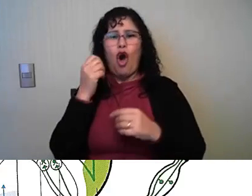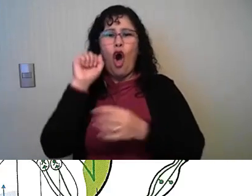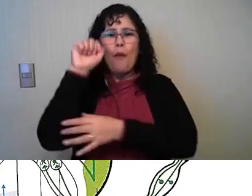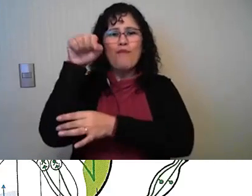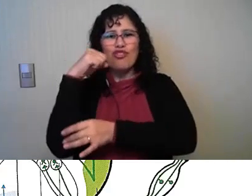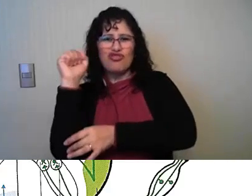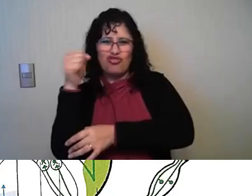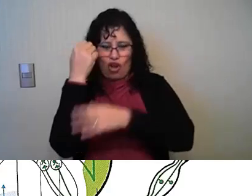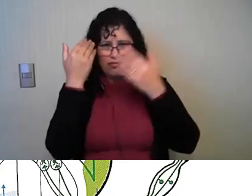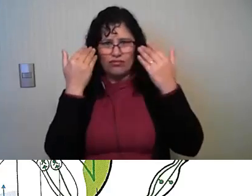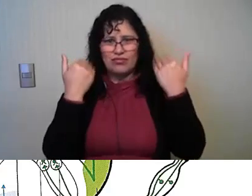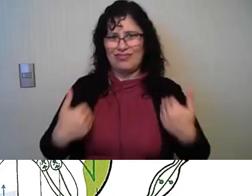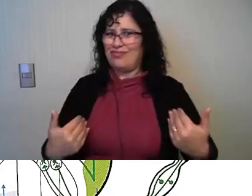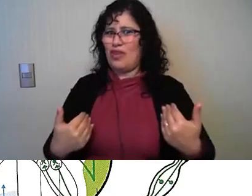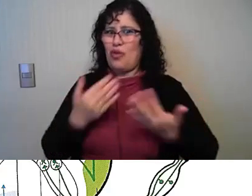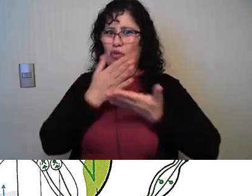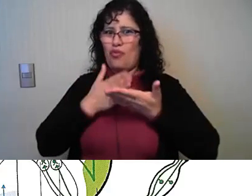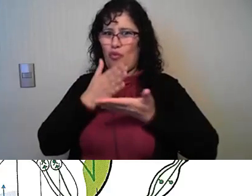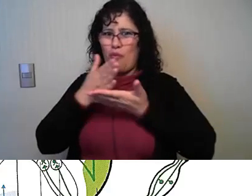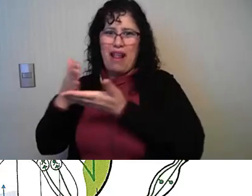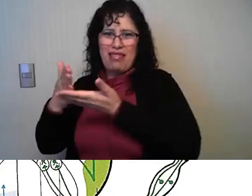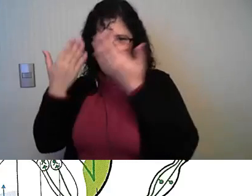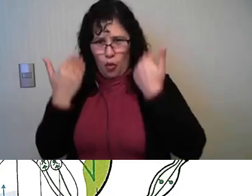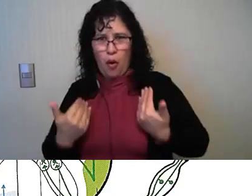mis segmentos corporales.